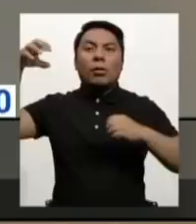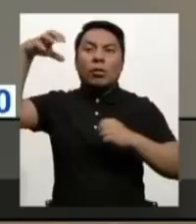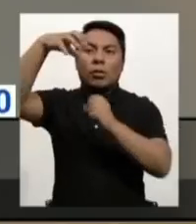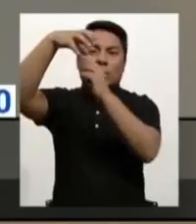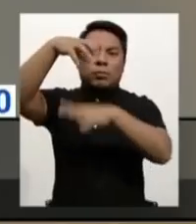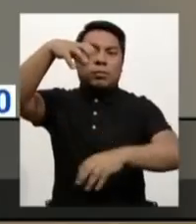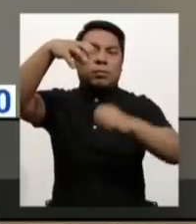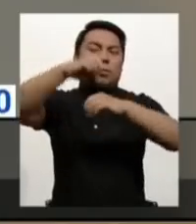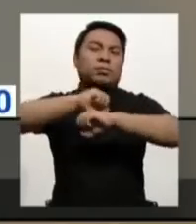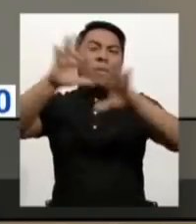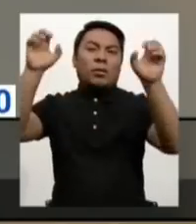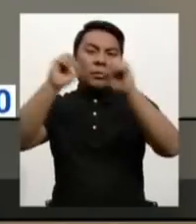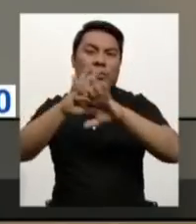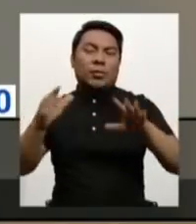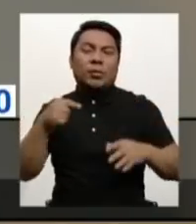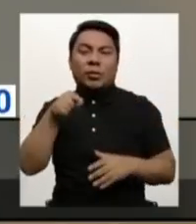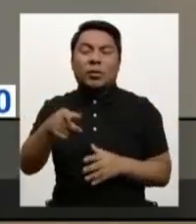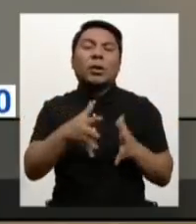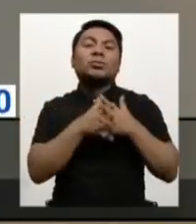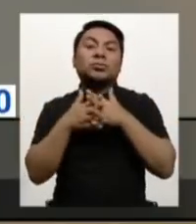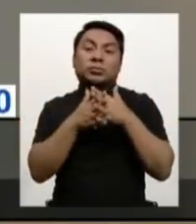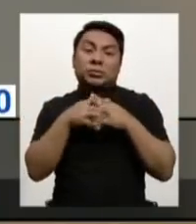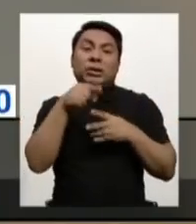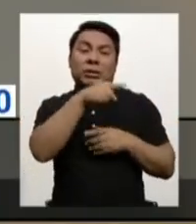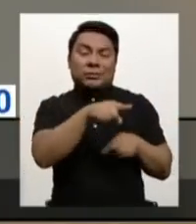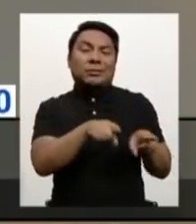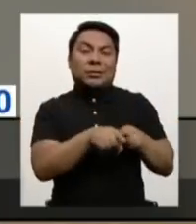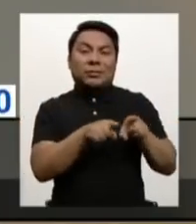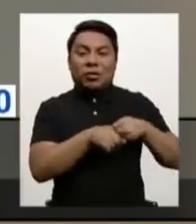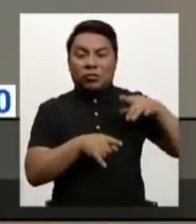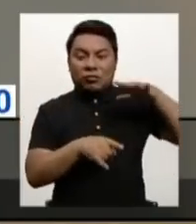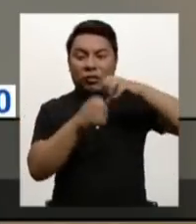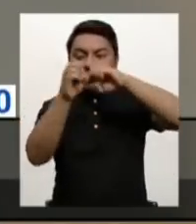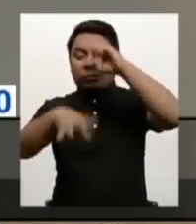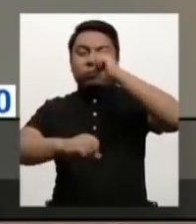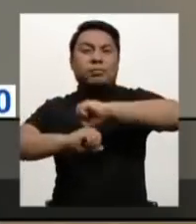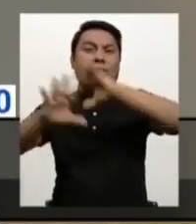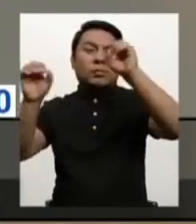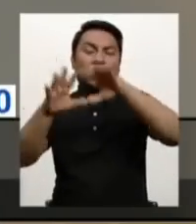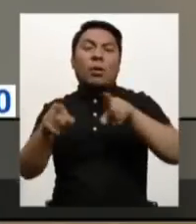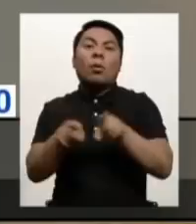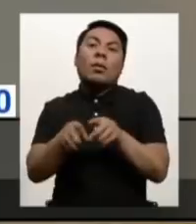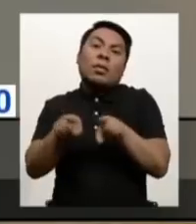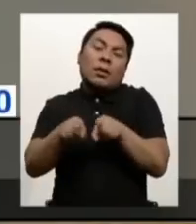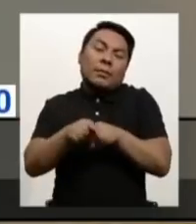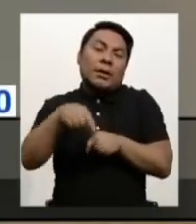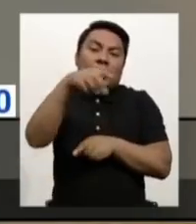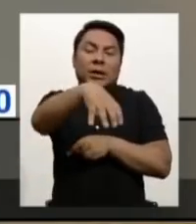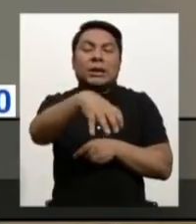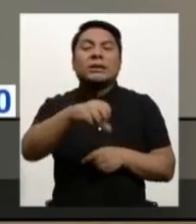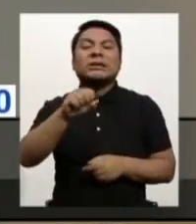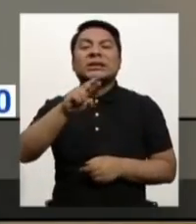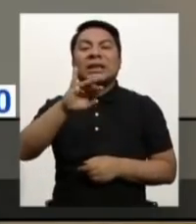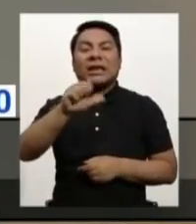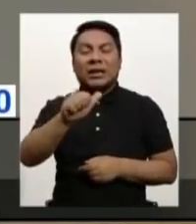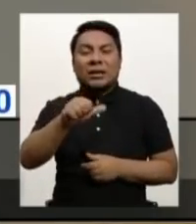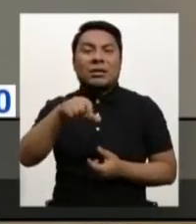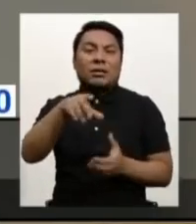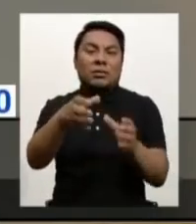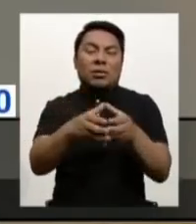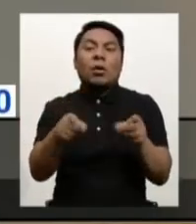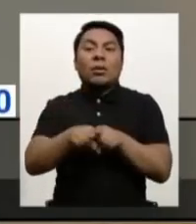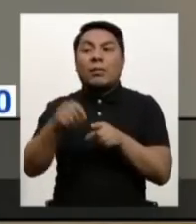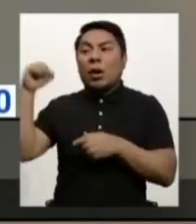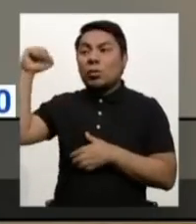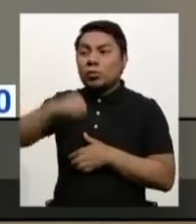de la coalición liderada por eeuu o bombardeos del régimen sirio tengo embargos de la aviación rusa